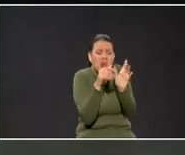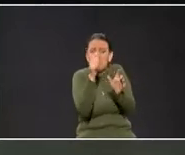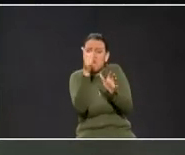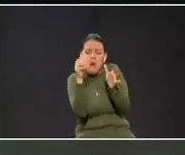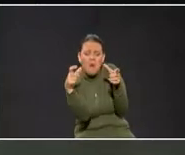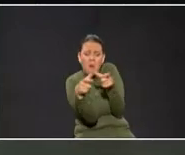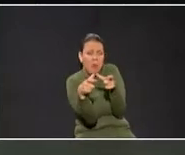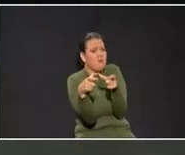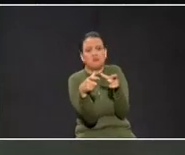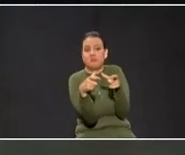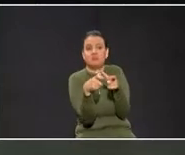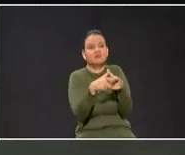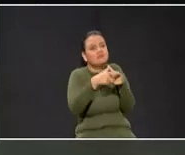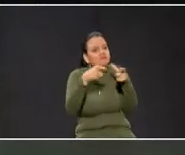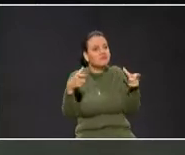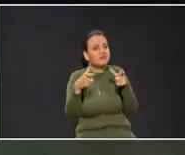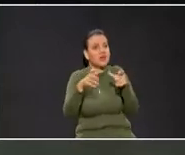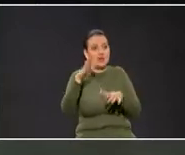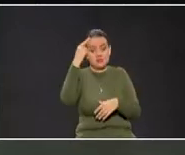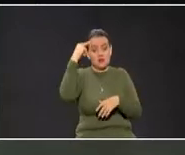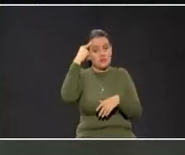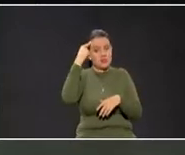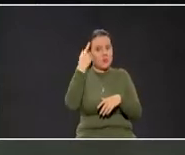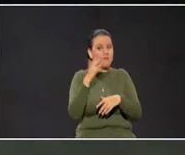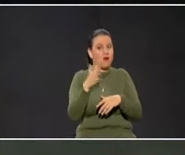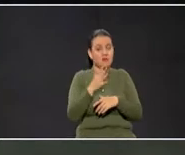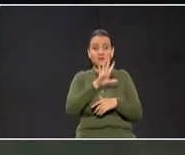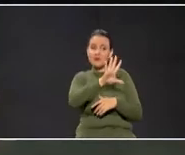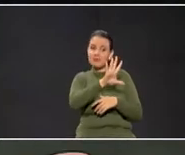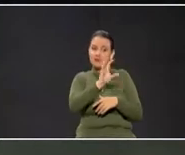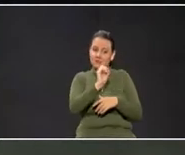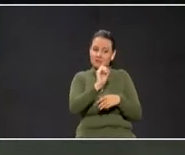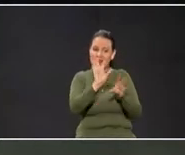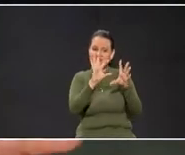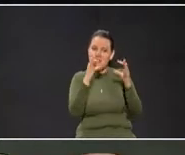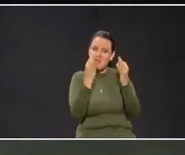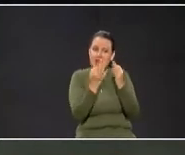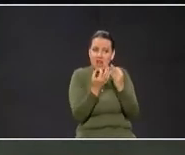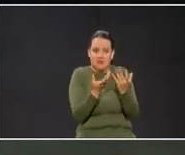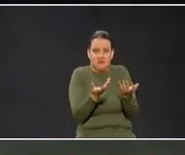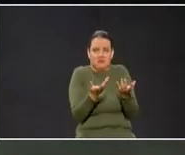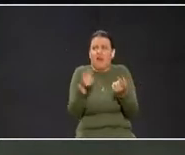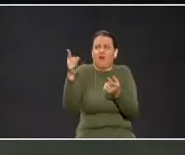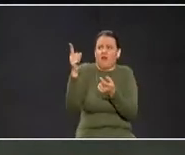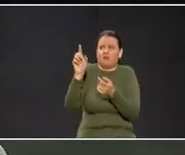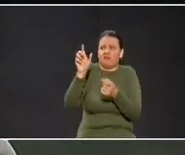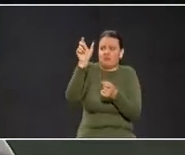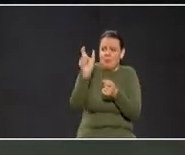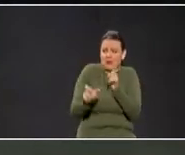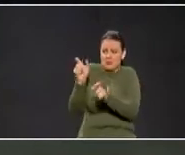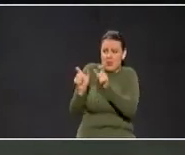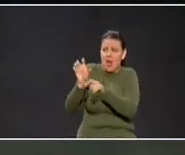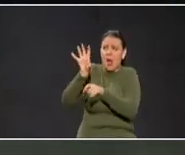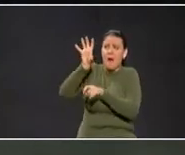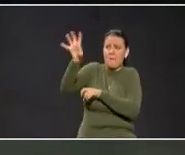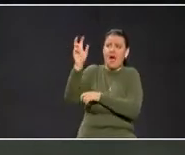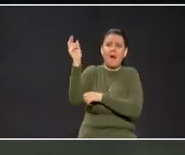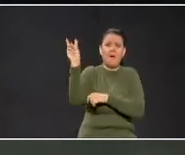el primer semestre lo vamos a ser con más de 50 mil familias a una ya está para los venezolanos esto esto es